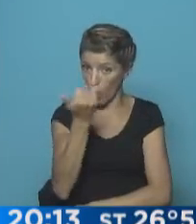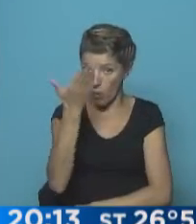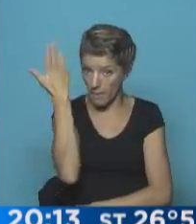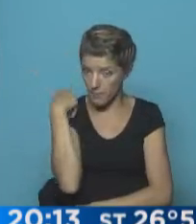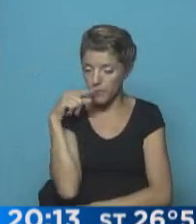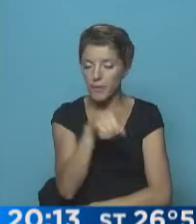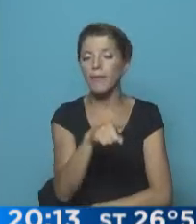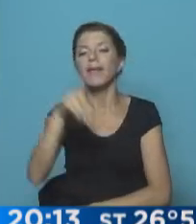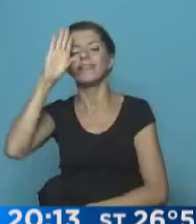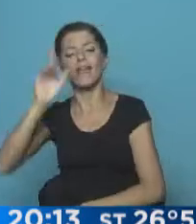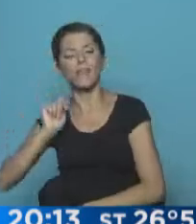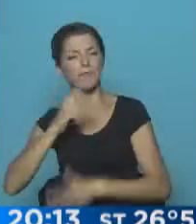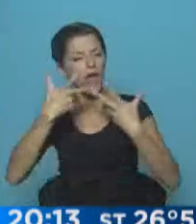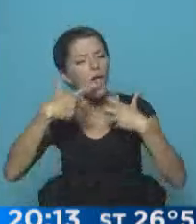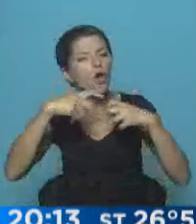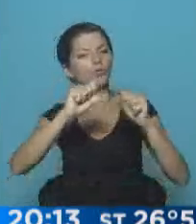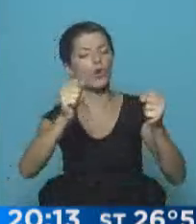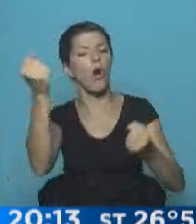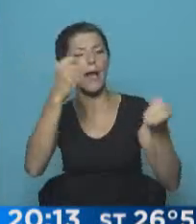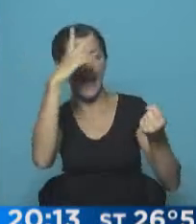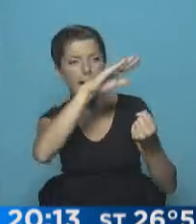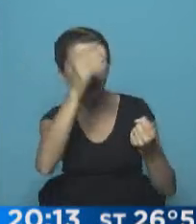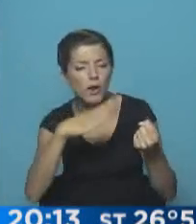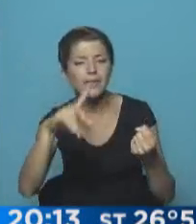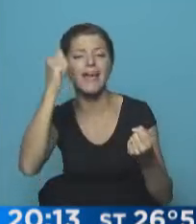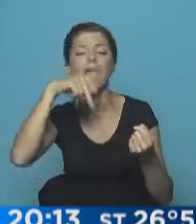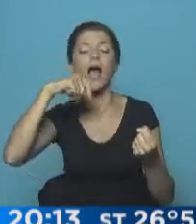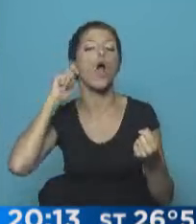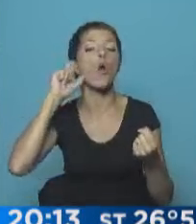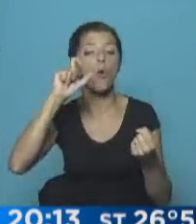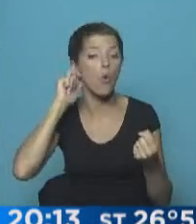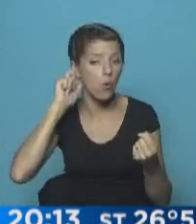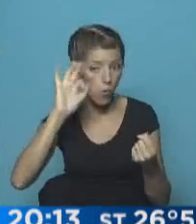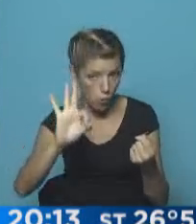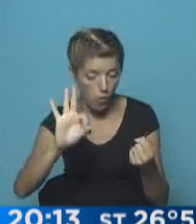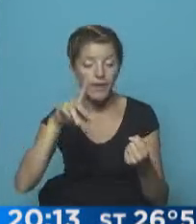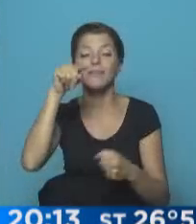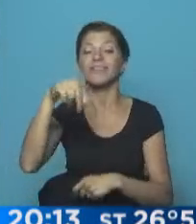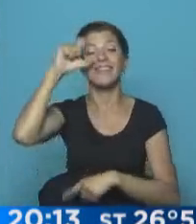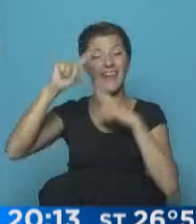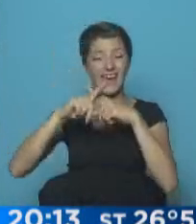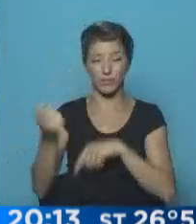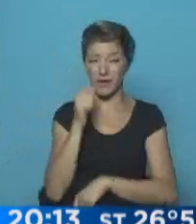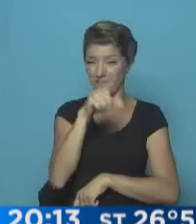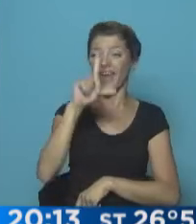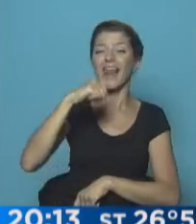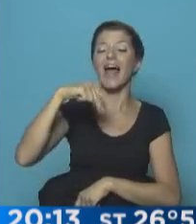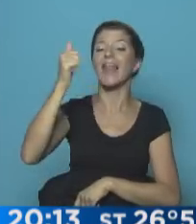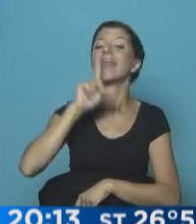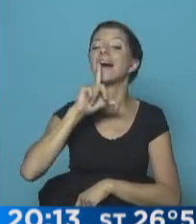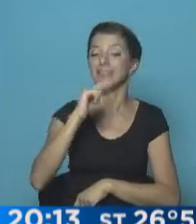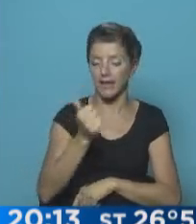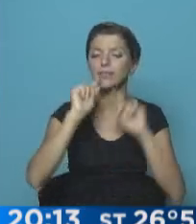Gendarmería encontró la camioneta Kangoo de la ex suegra de Cristian Lanata, armas y otros elementos. Sin